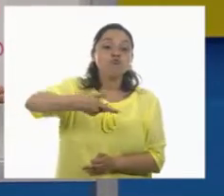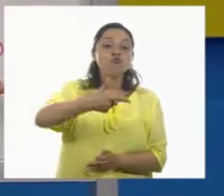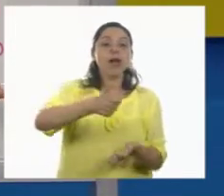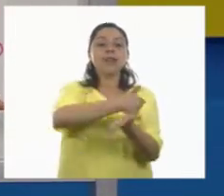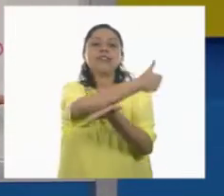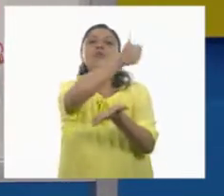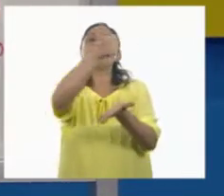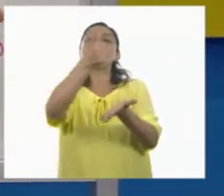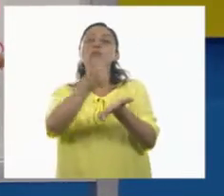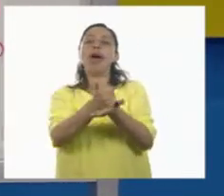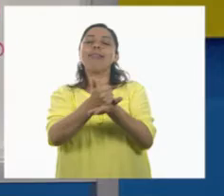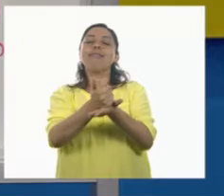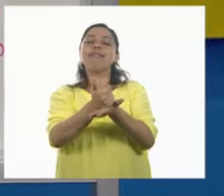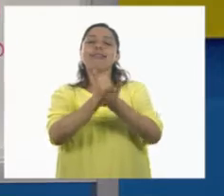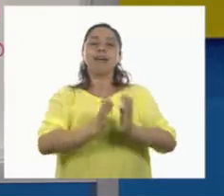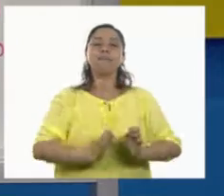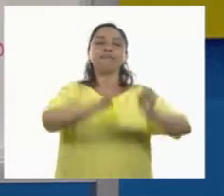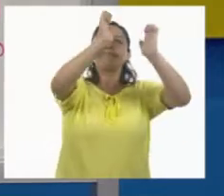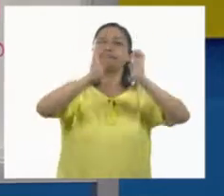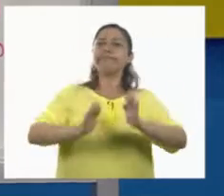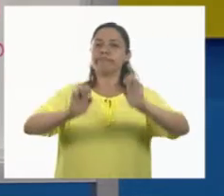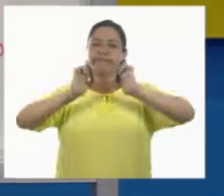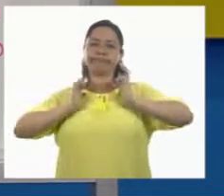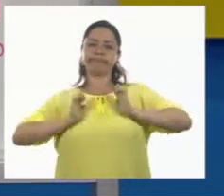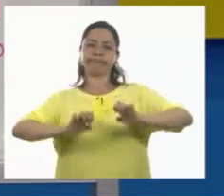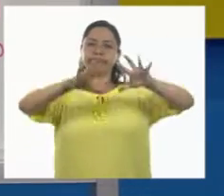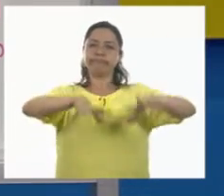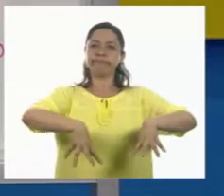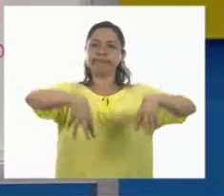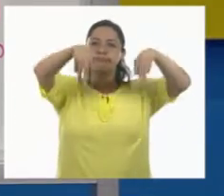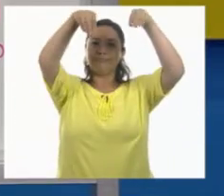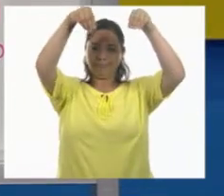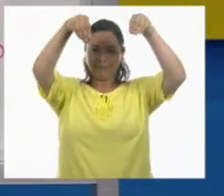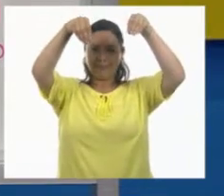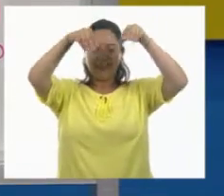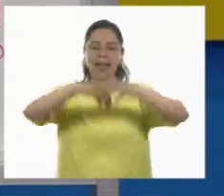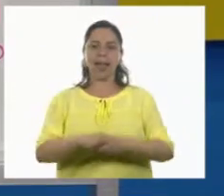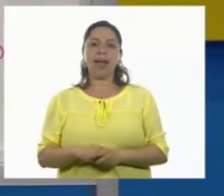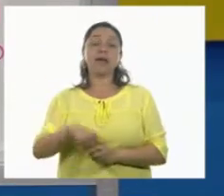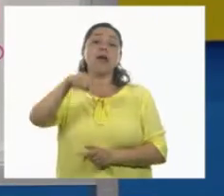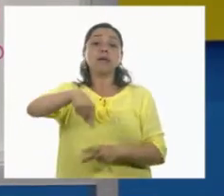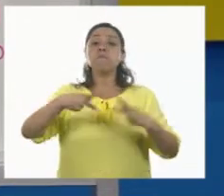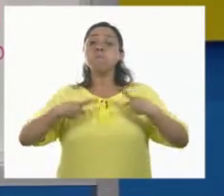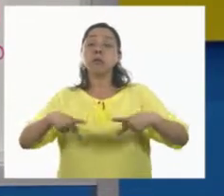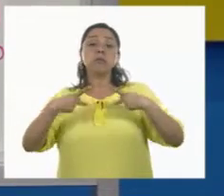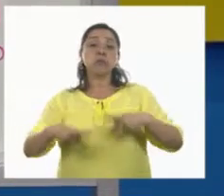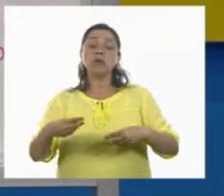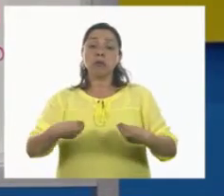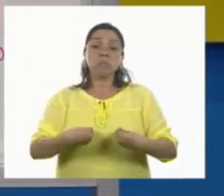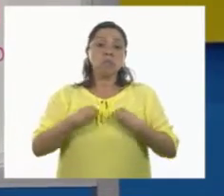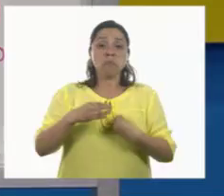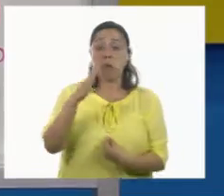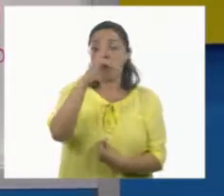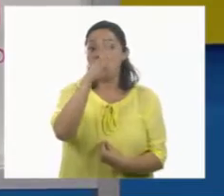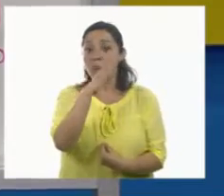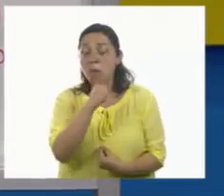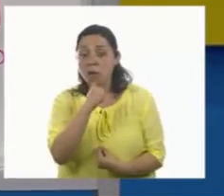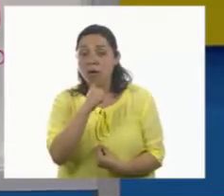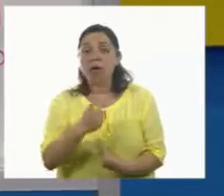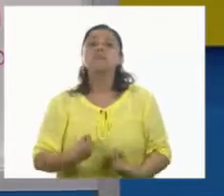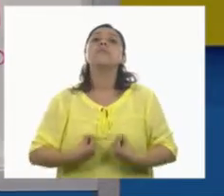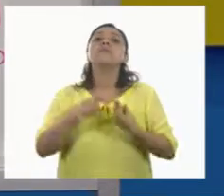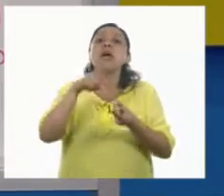los Palacios. Y recuerda que las personas que no tenían la posibilidad de vivir en estos lugares vivían en